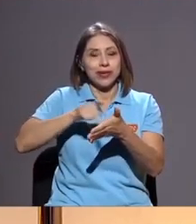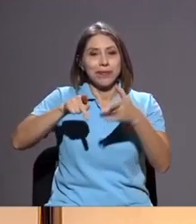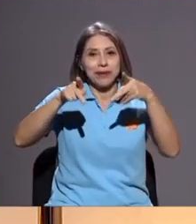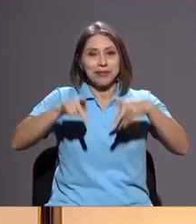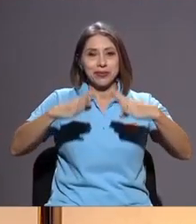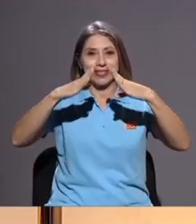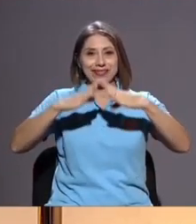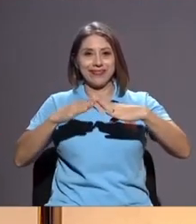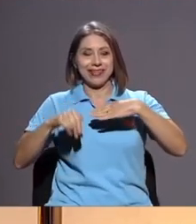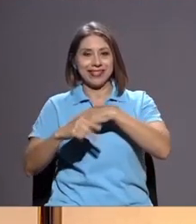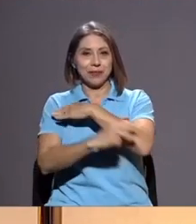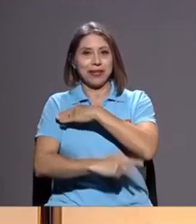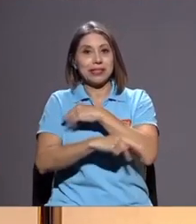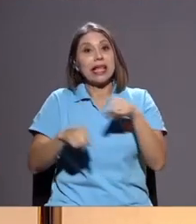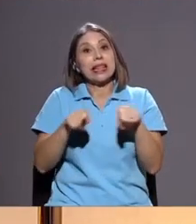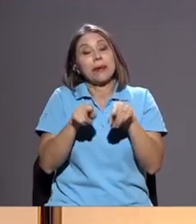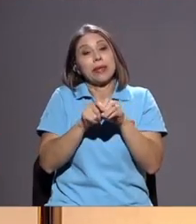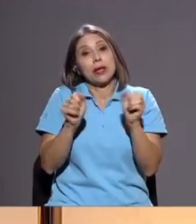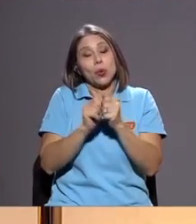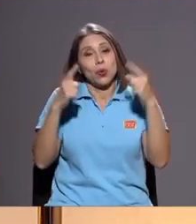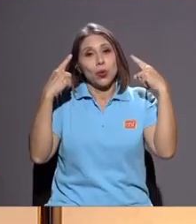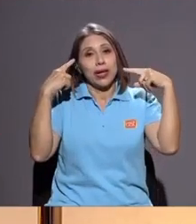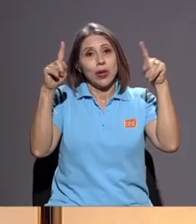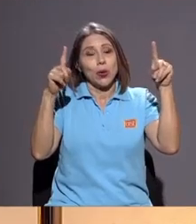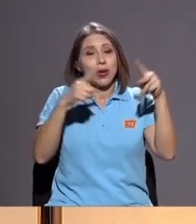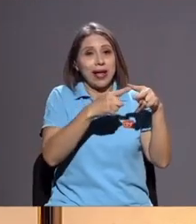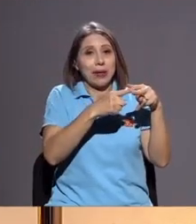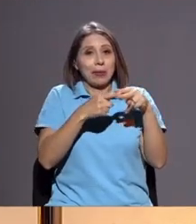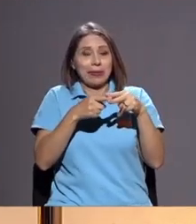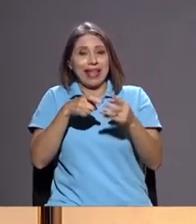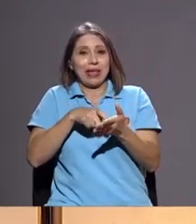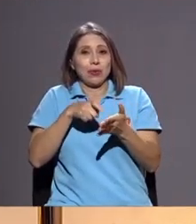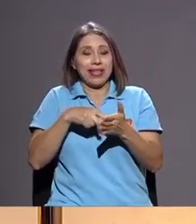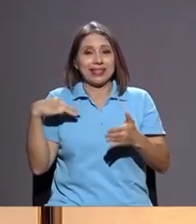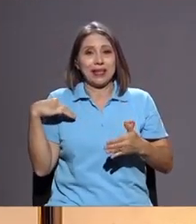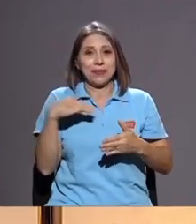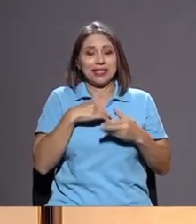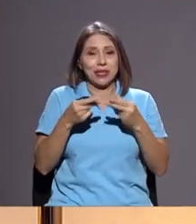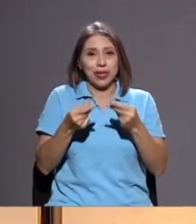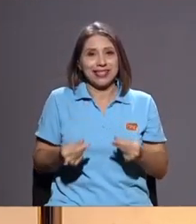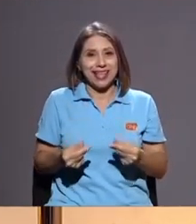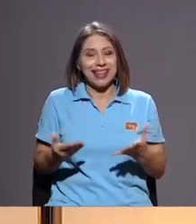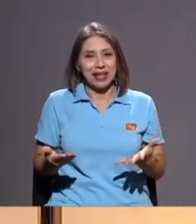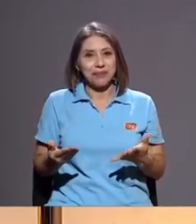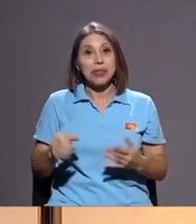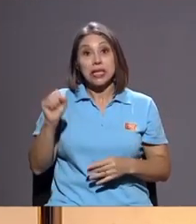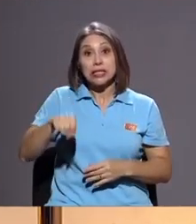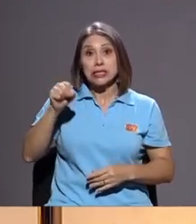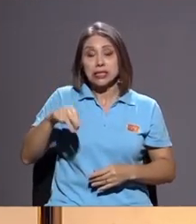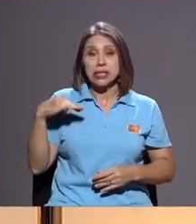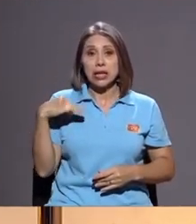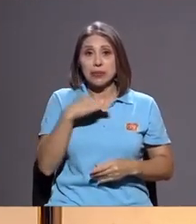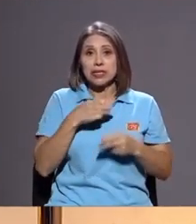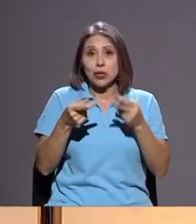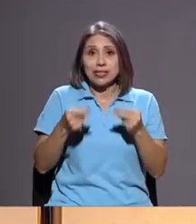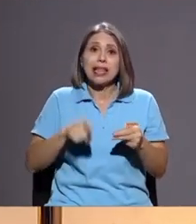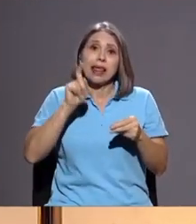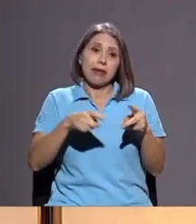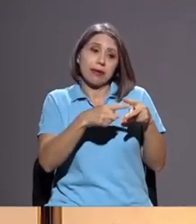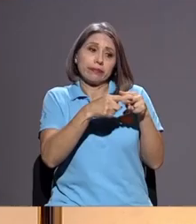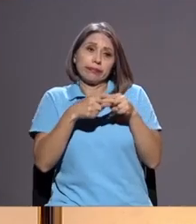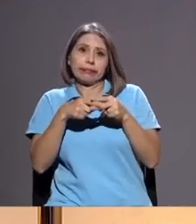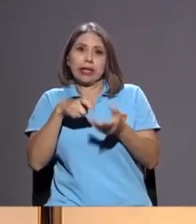también con lo que logra endeudarse en cada ocasión el Ministerio de Hacienda. Y sí, el Ministerio de Hacienda se tiene que endeudar para poder pagar